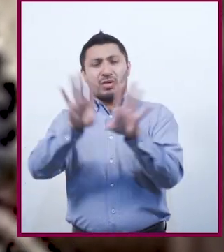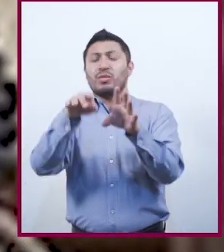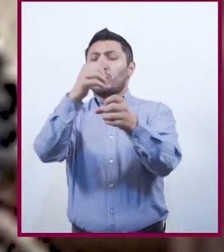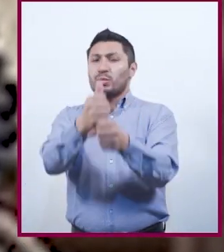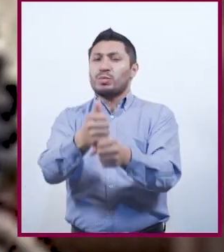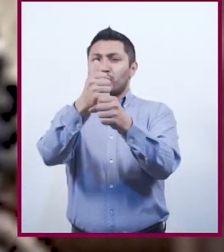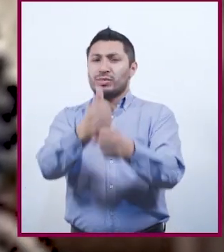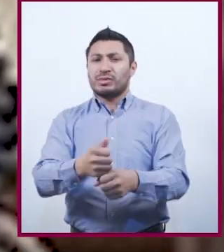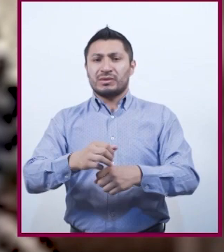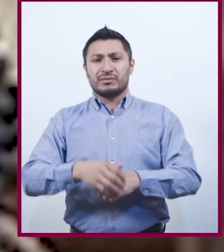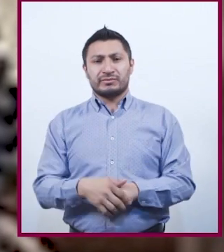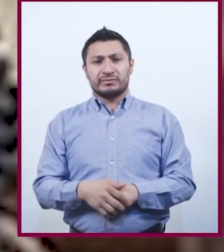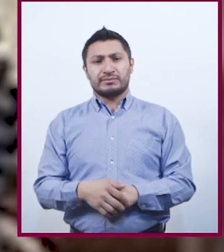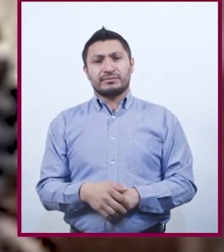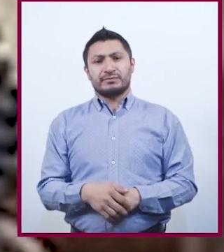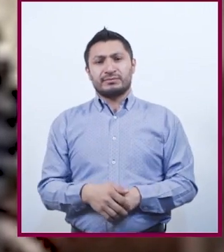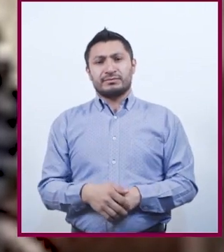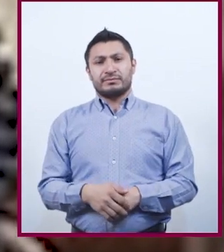como mártir.